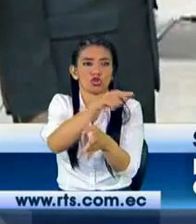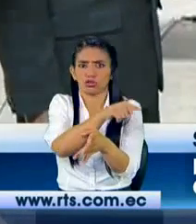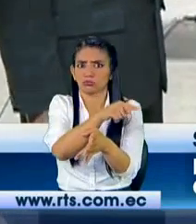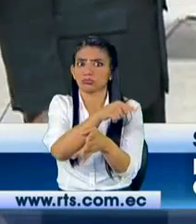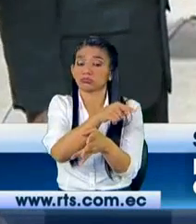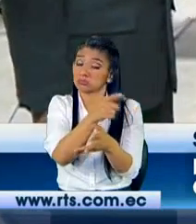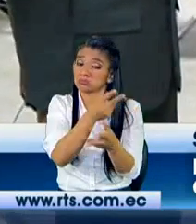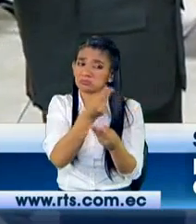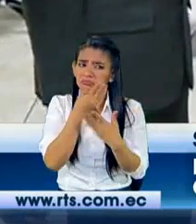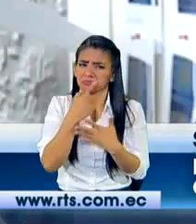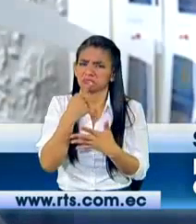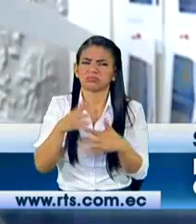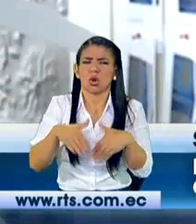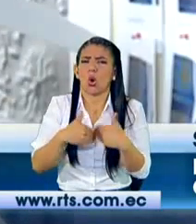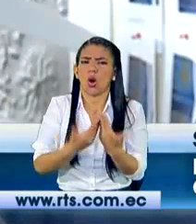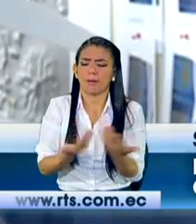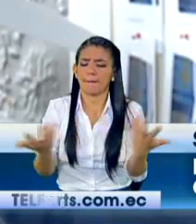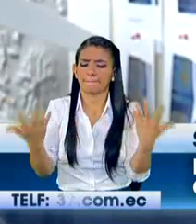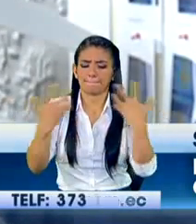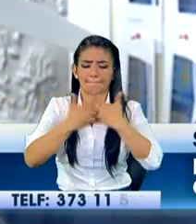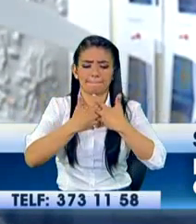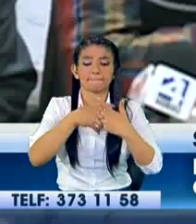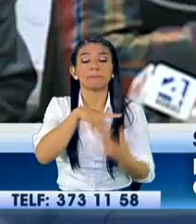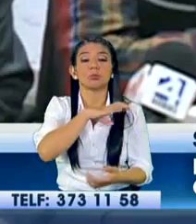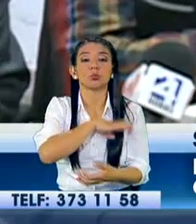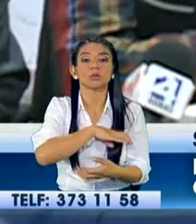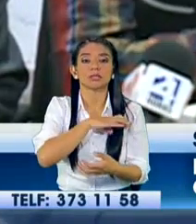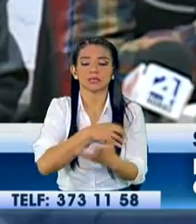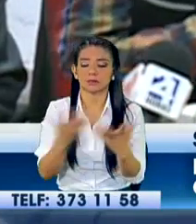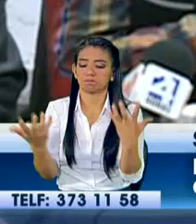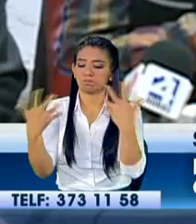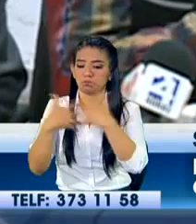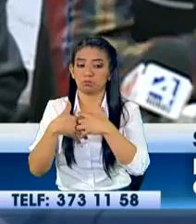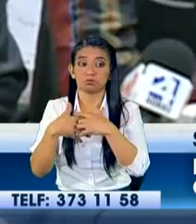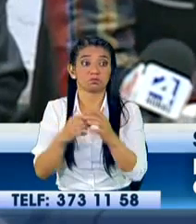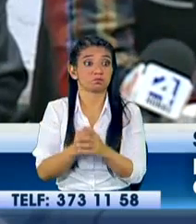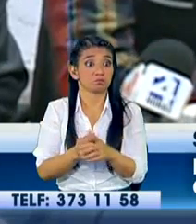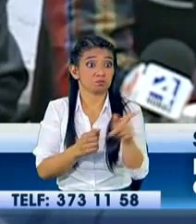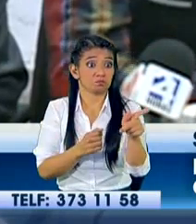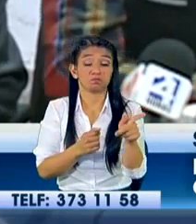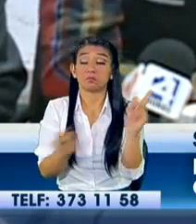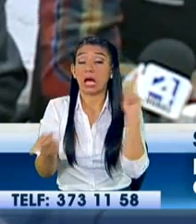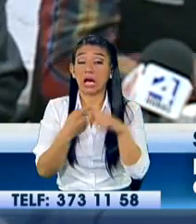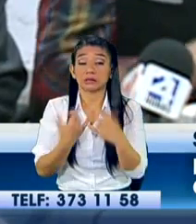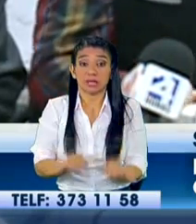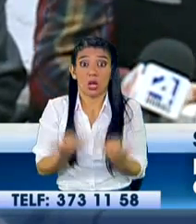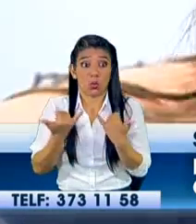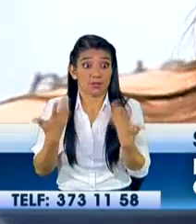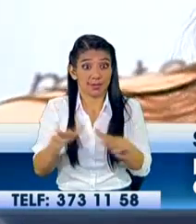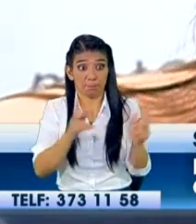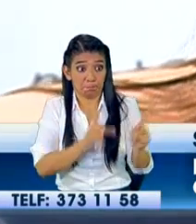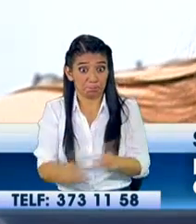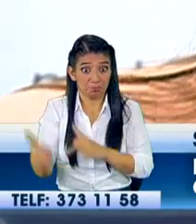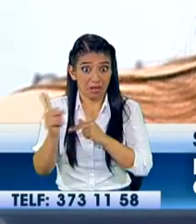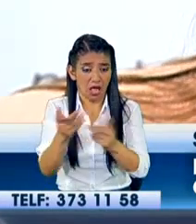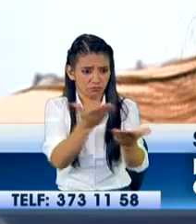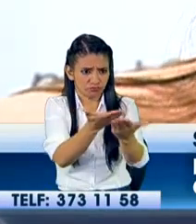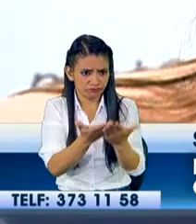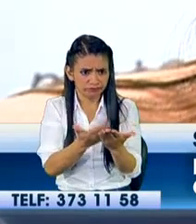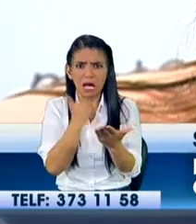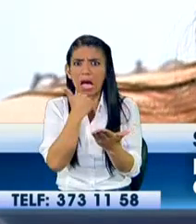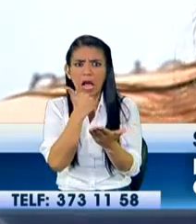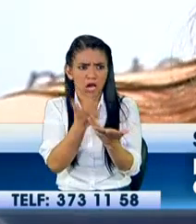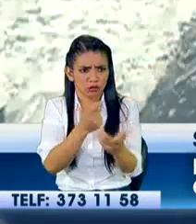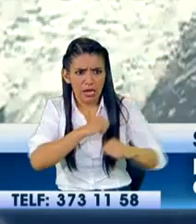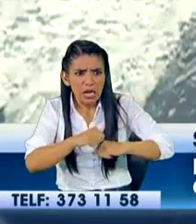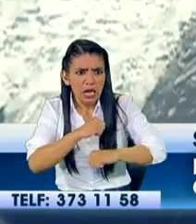El geofísico informó también que hasta el momento la actividad del volcán se mantiene como interna y superficial moderada, por lo que la alerta amarilla